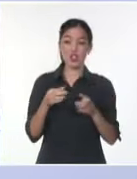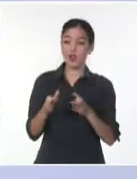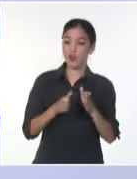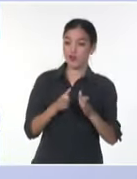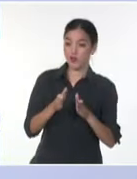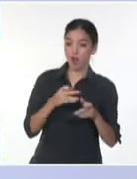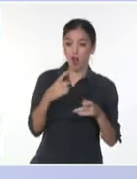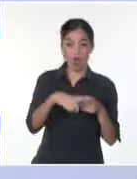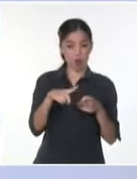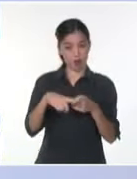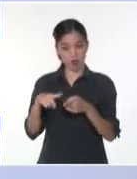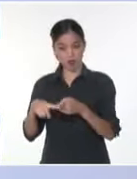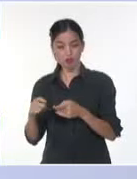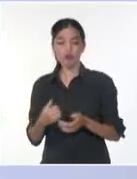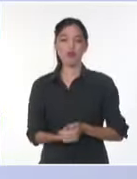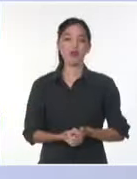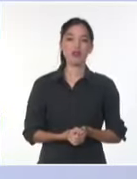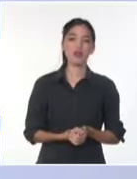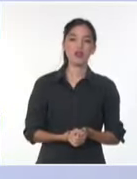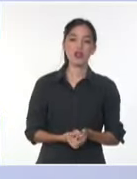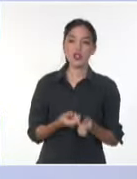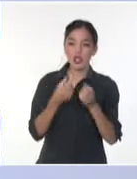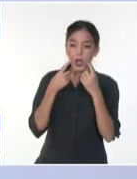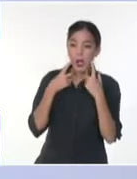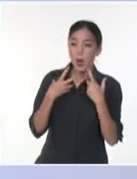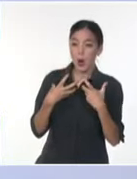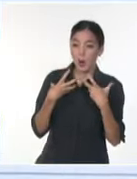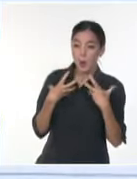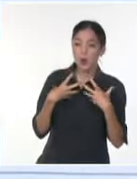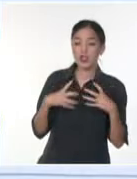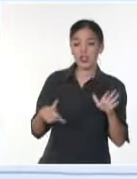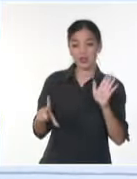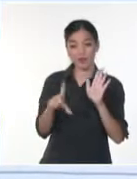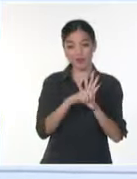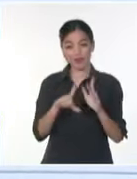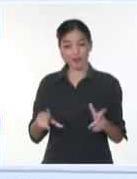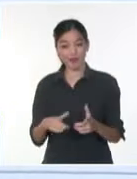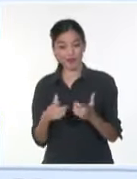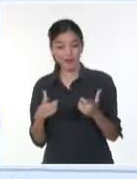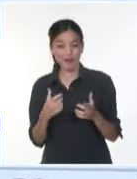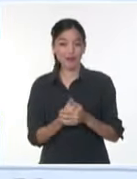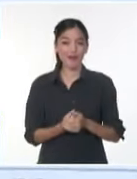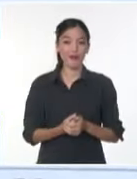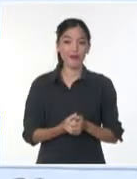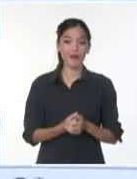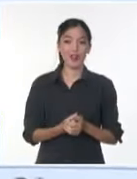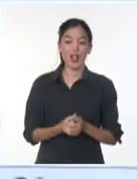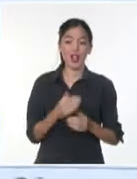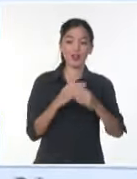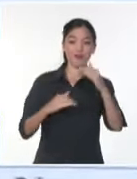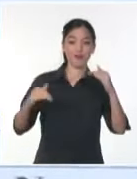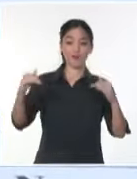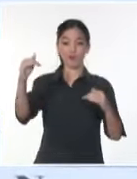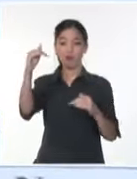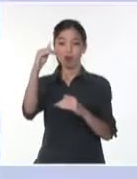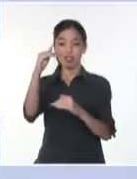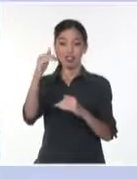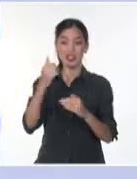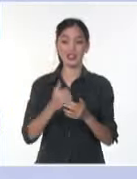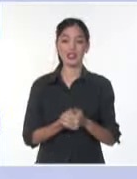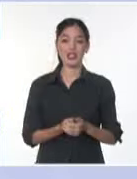tropicalización y la seguridad eléctrica el Ministerio de comunicaciones confiere permisos en el caso de los